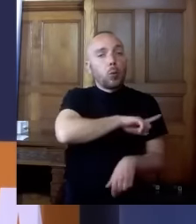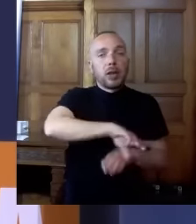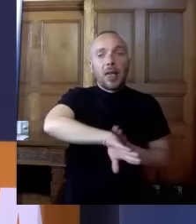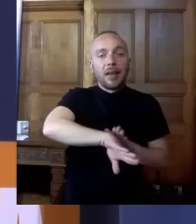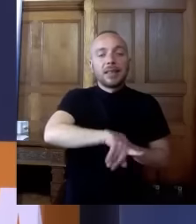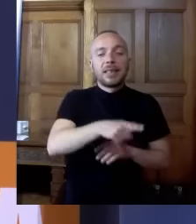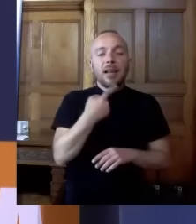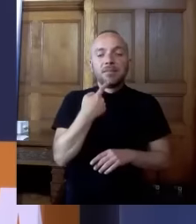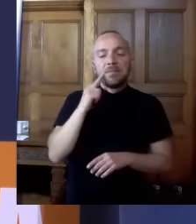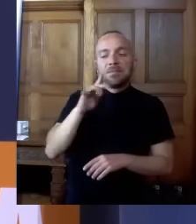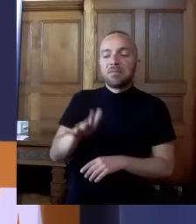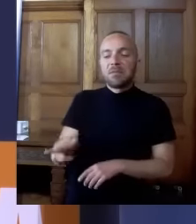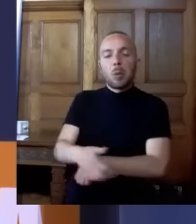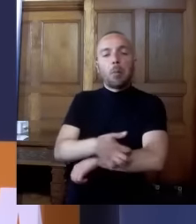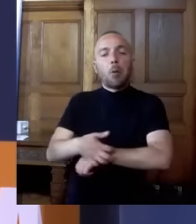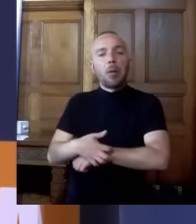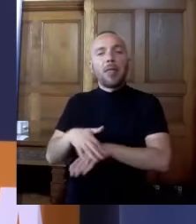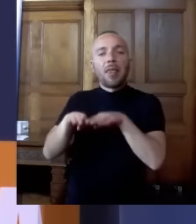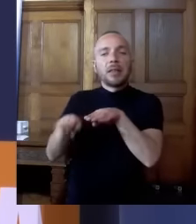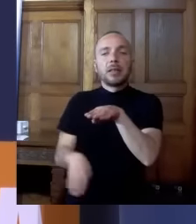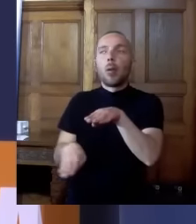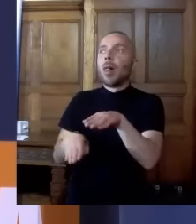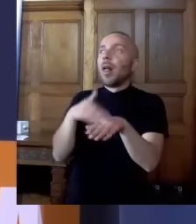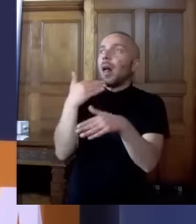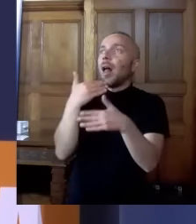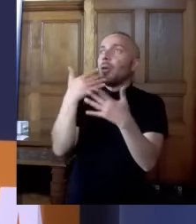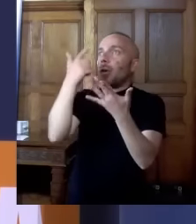que la pobreza y la desigualdad es como un fenómeno meto